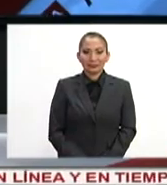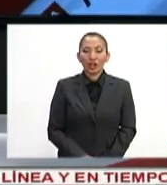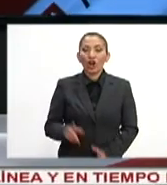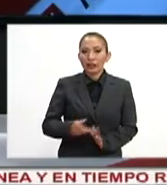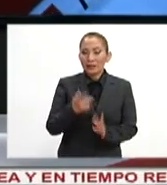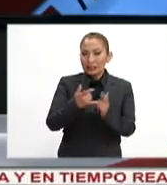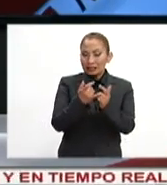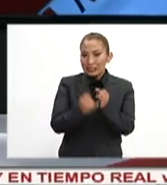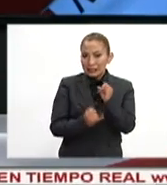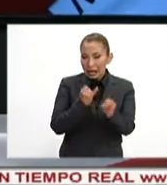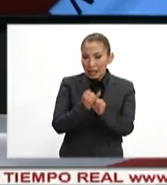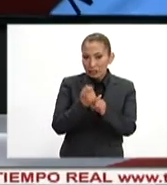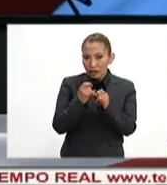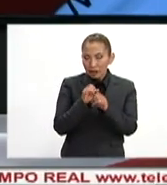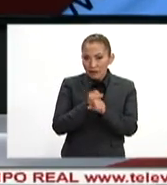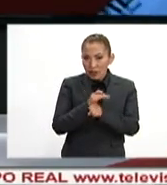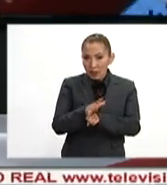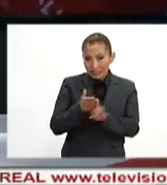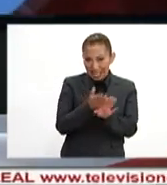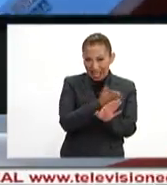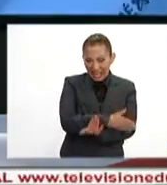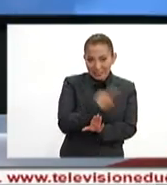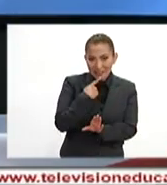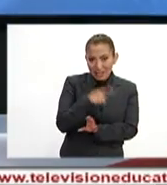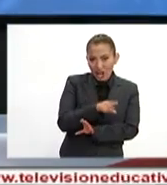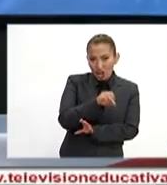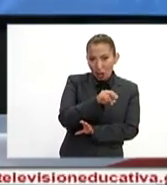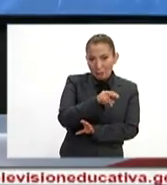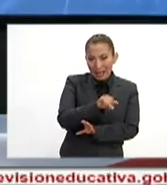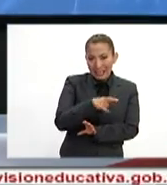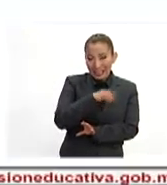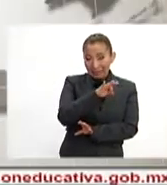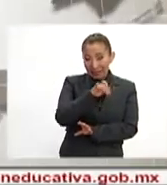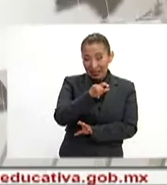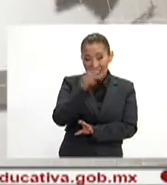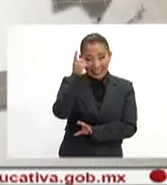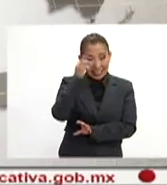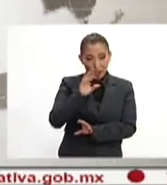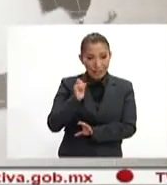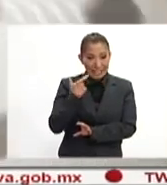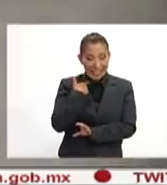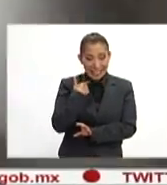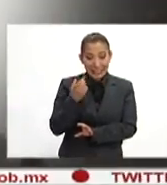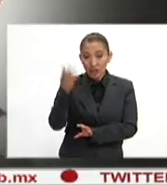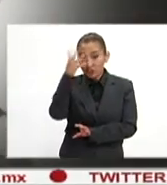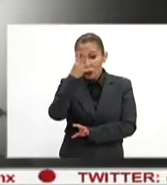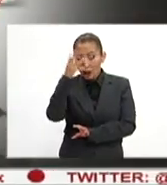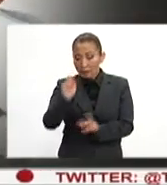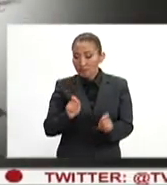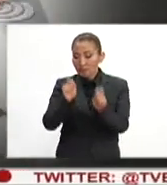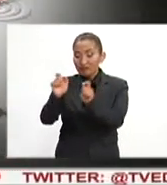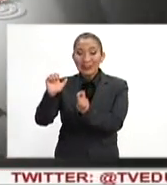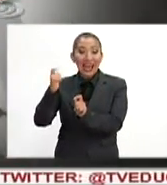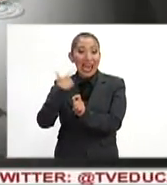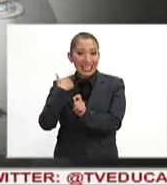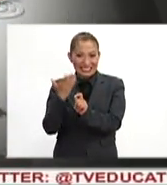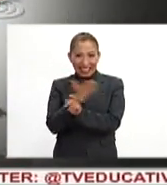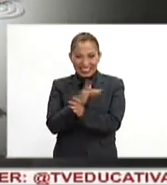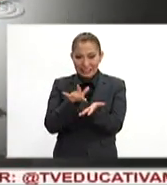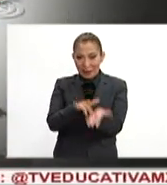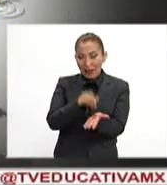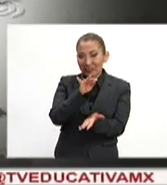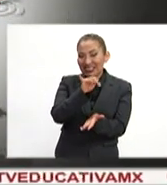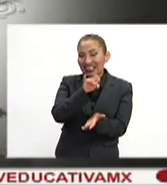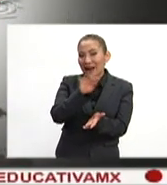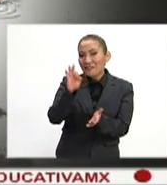Retomamos la información internacional. Previo a las declaraciones de James Comey, exdirector del FBI, el presidente de Estados Unidos, Donald Trump, nominó al ex asistente de